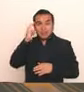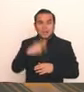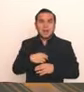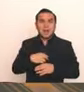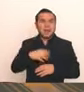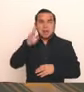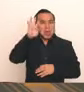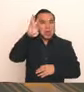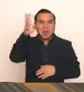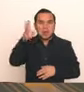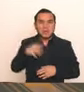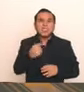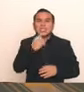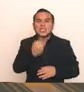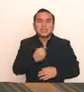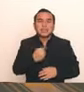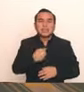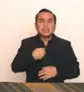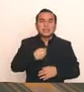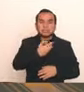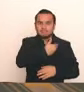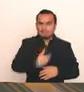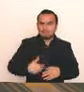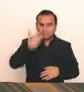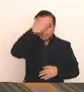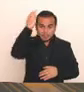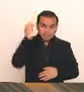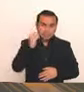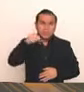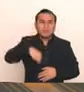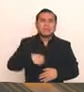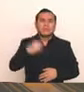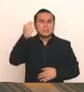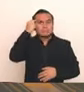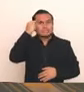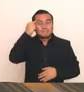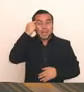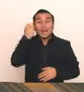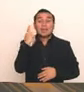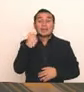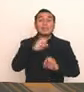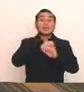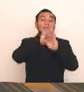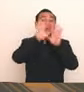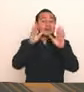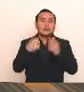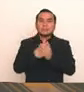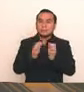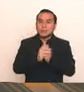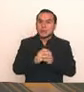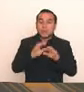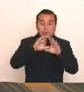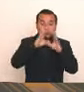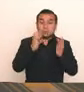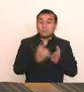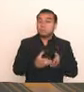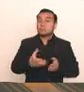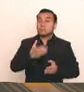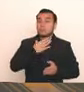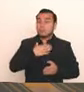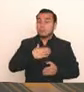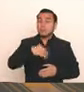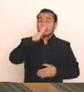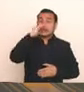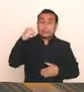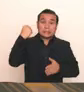pero estoy seguro que hasta ellos en este momento entendieron la gravedad del problema global contra el que todos los países se están